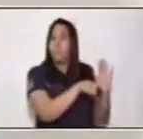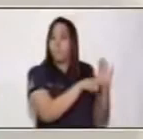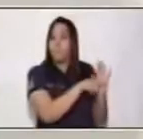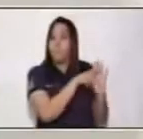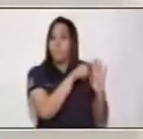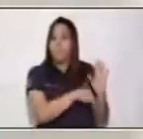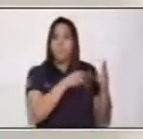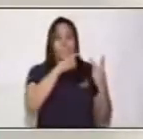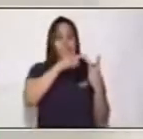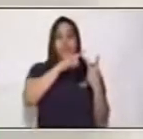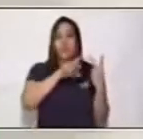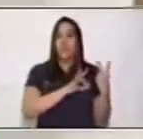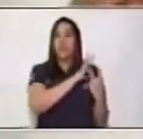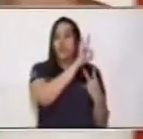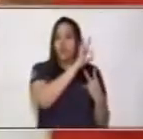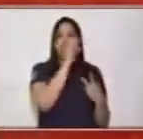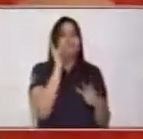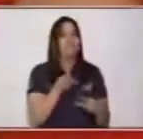perfectos siempre serán 2.